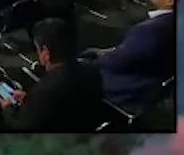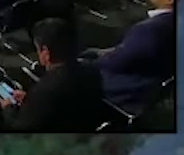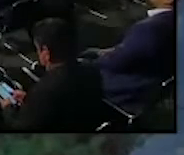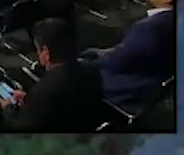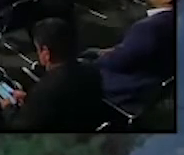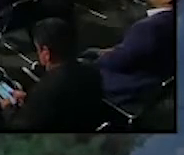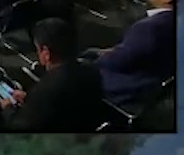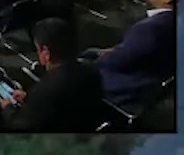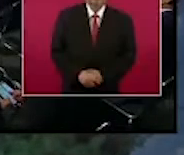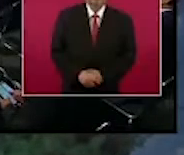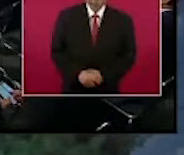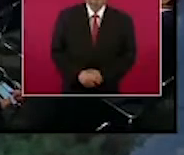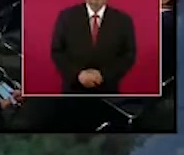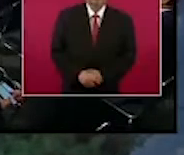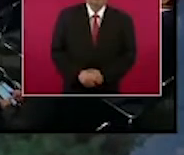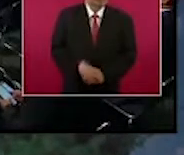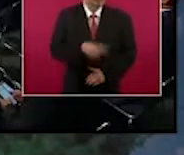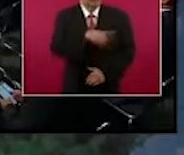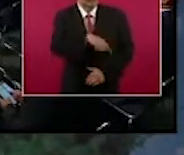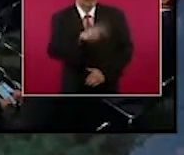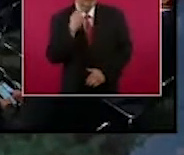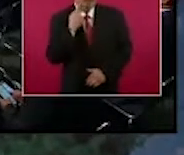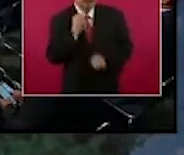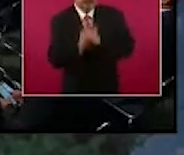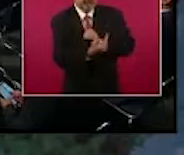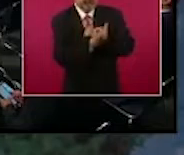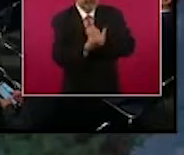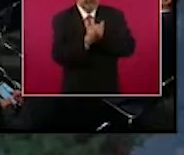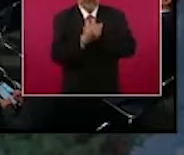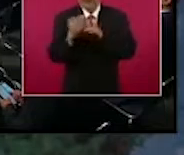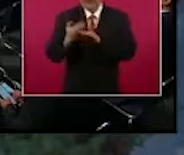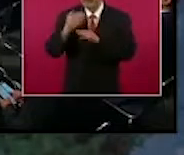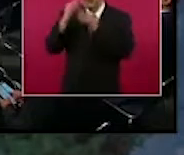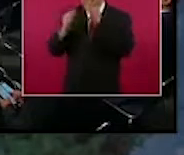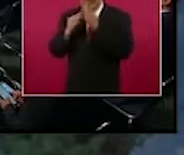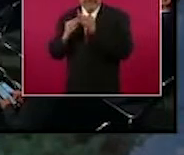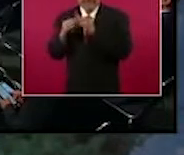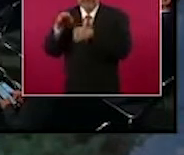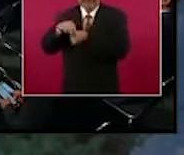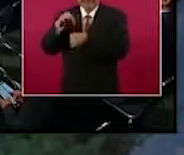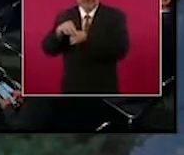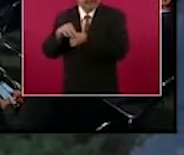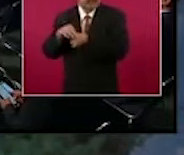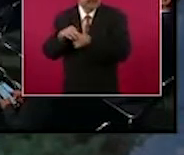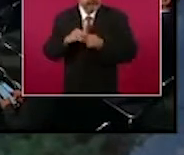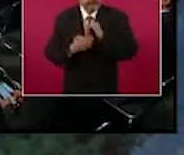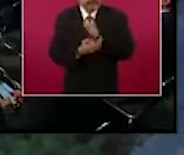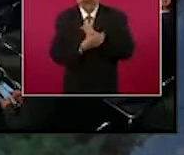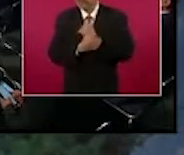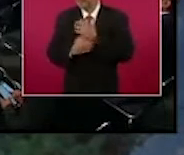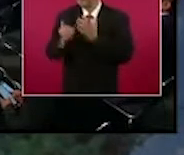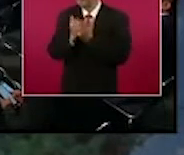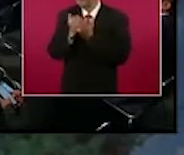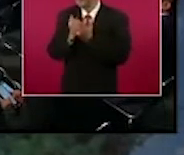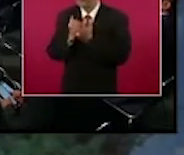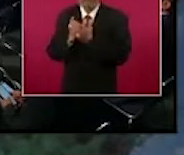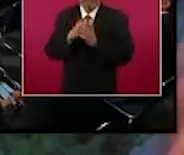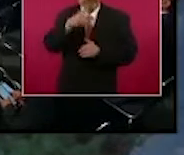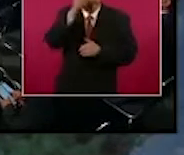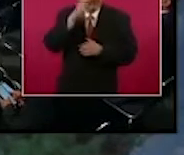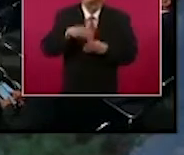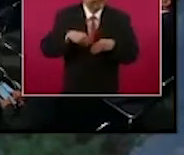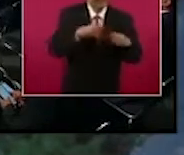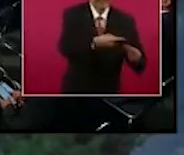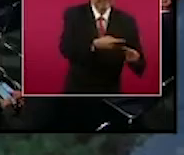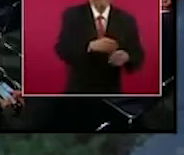Se hacen caminos de concreto de la misma mano del pueblo. Toda la inversión queda en la misma comunidad y municipio. Esto, señor,